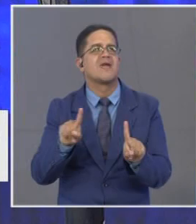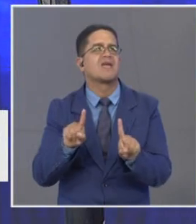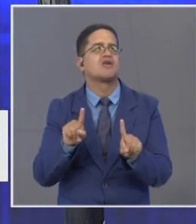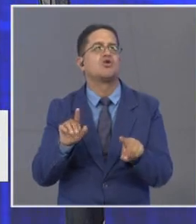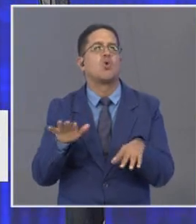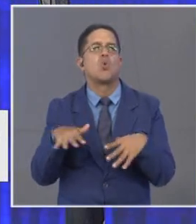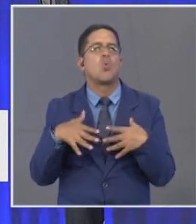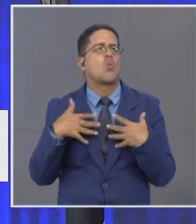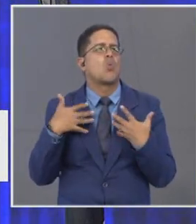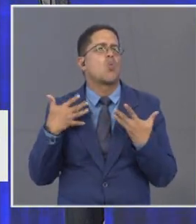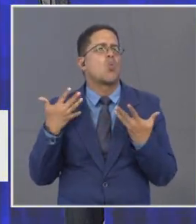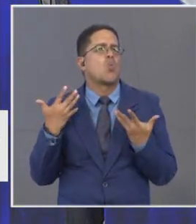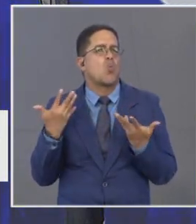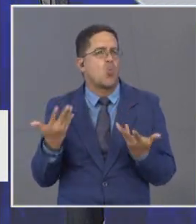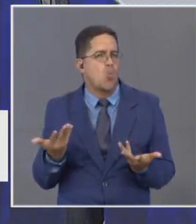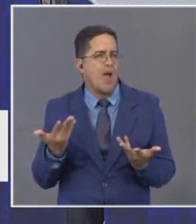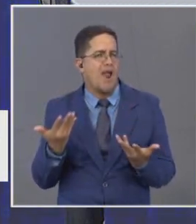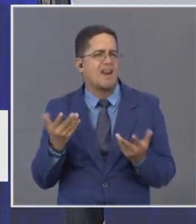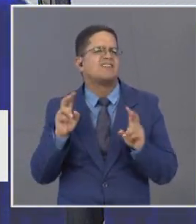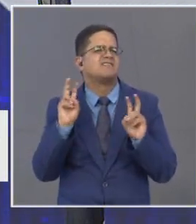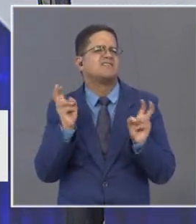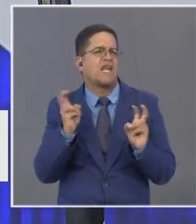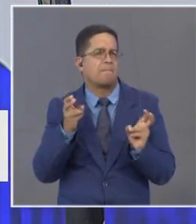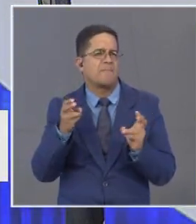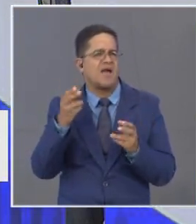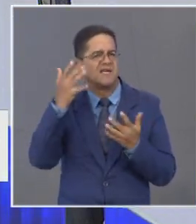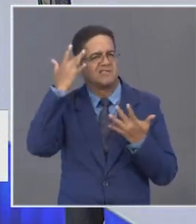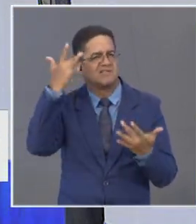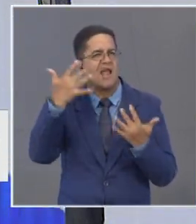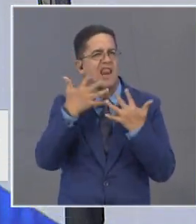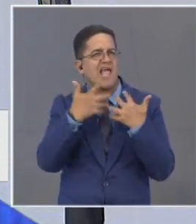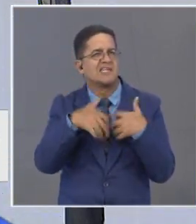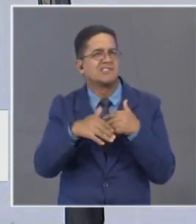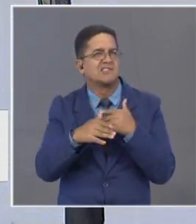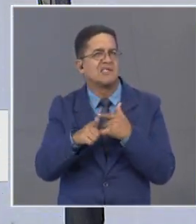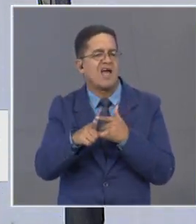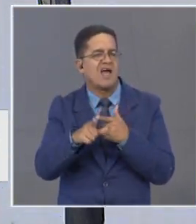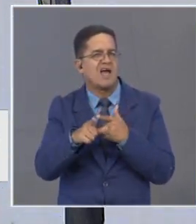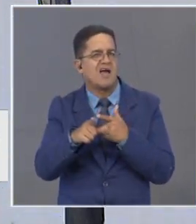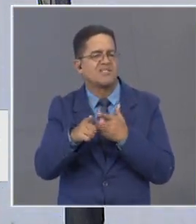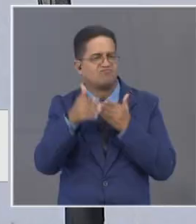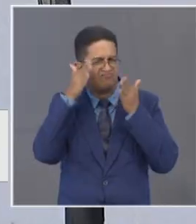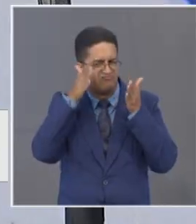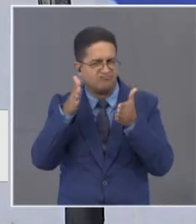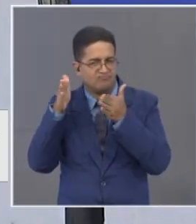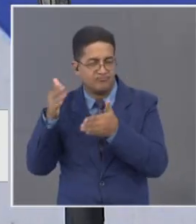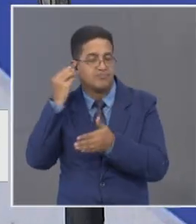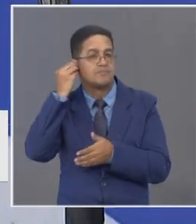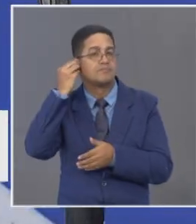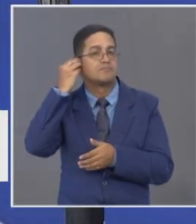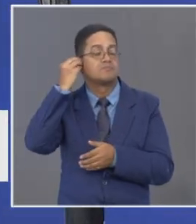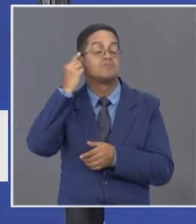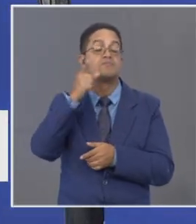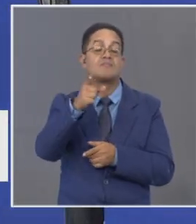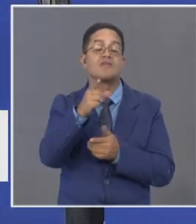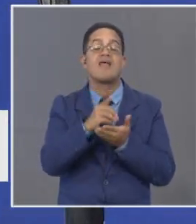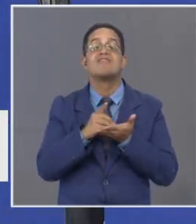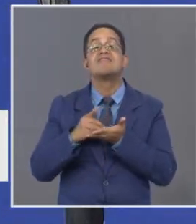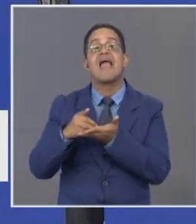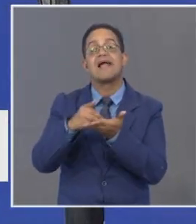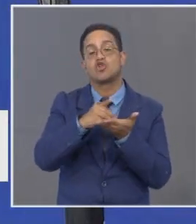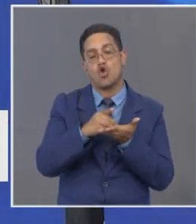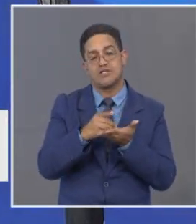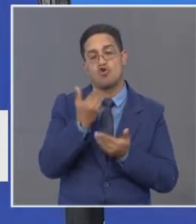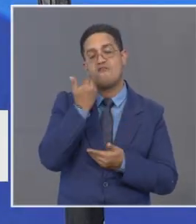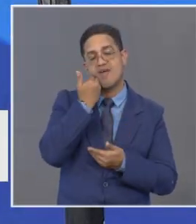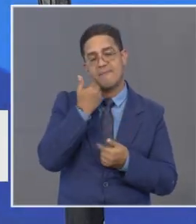áreas donde la inteligencia artificial ha tenido mayor importancia, tenemos en el diagnóstico para enfermedades